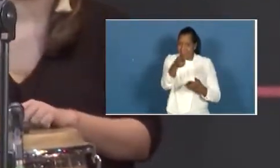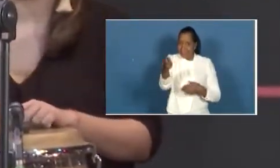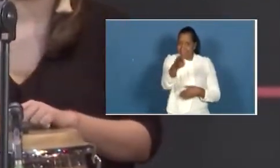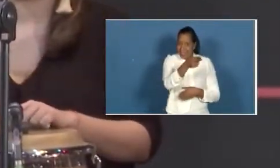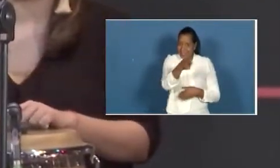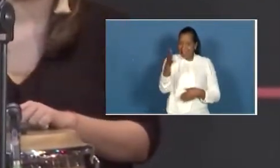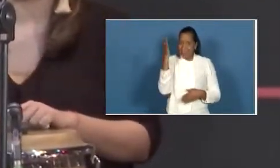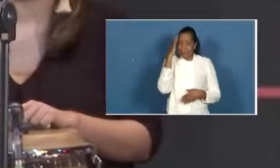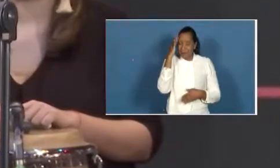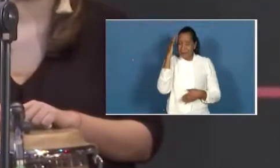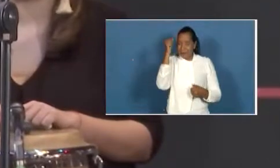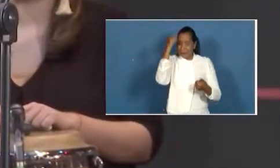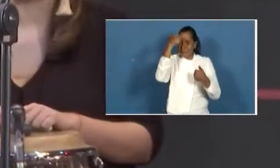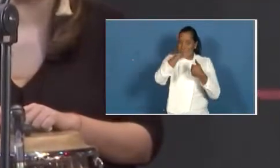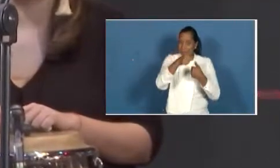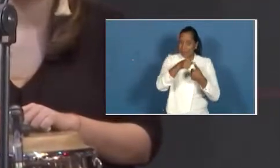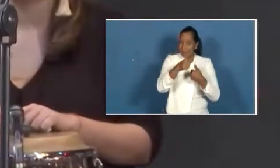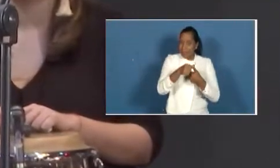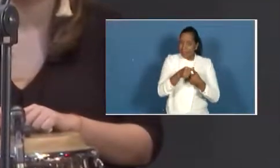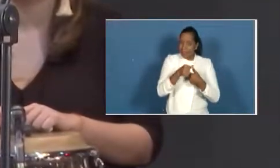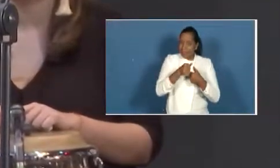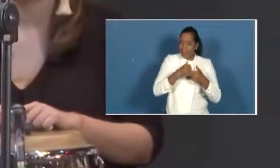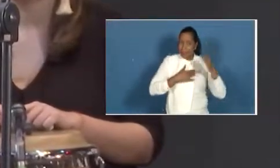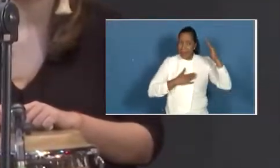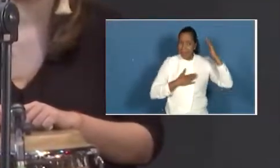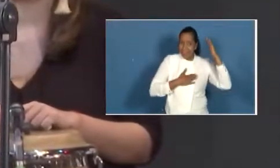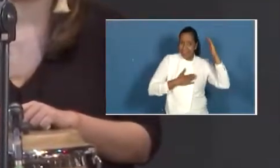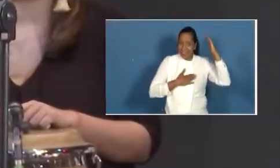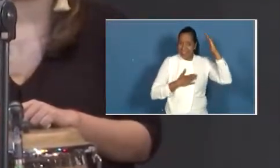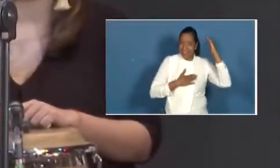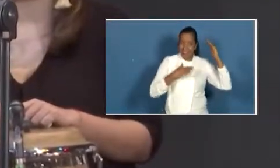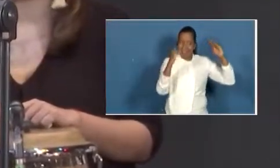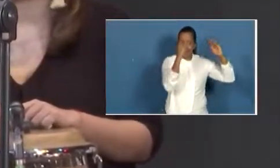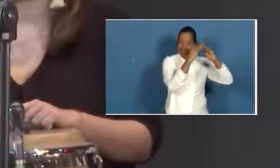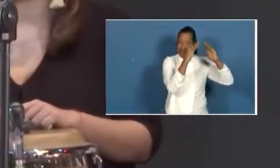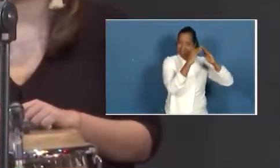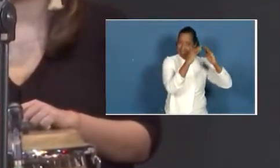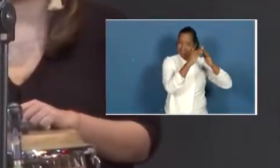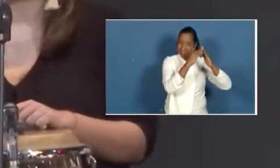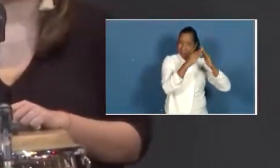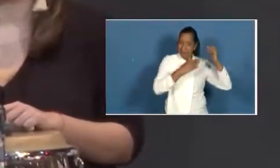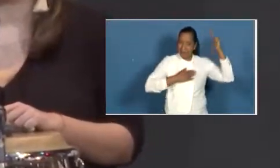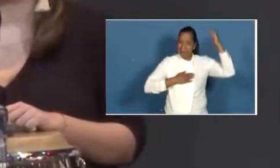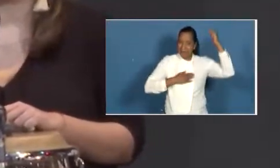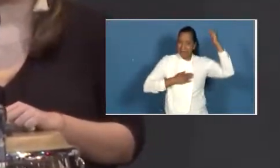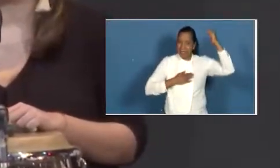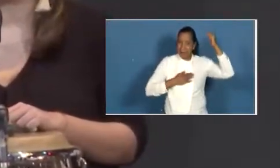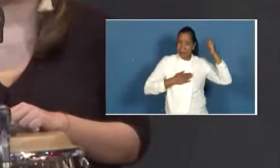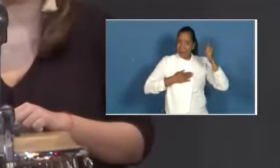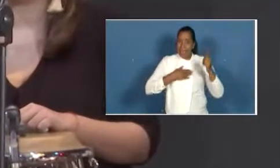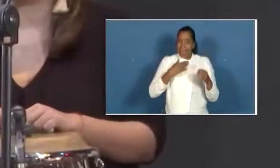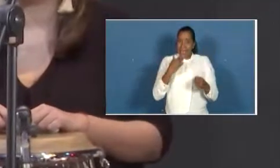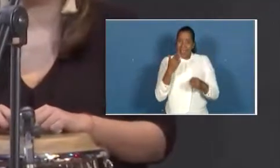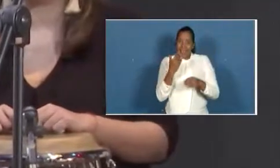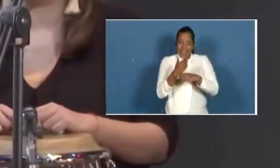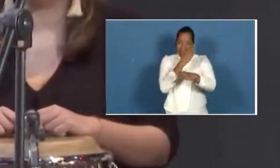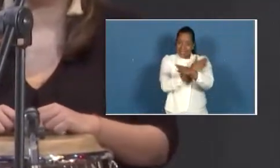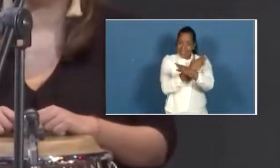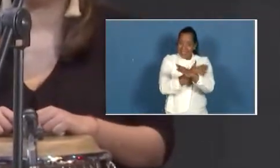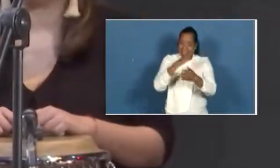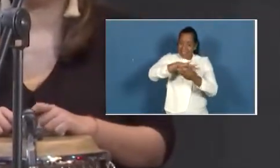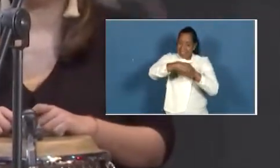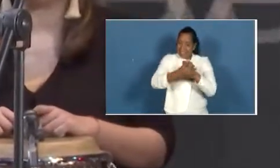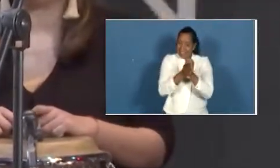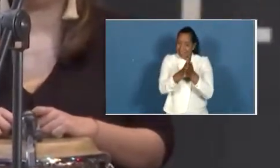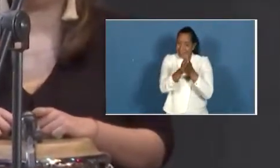más. Recuerden, como vamos a bailar dentro de casa con los que están en casa, vayan, lávense las manos como debe ser. En la mesita ponen